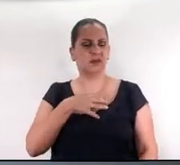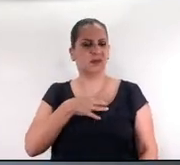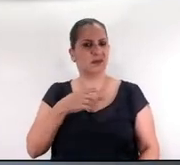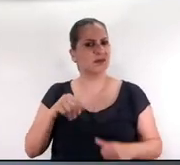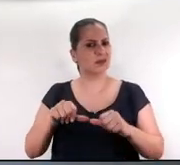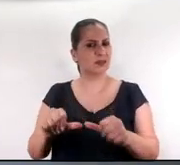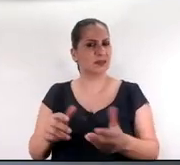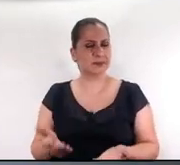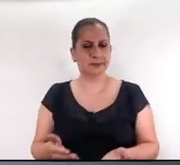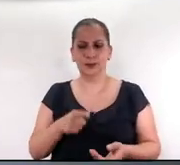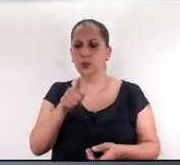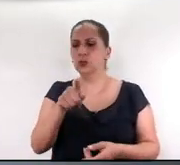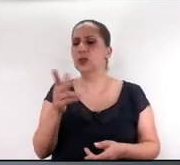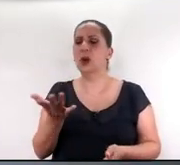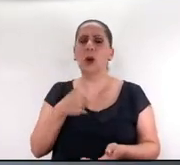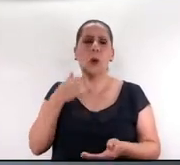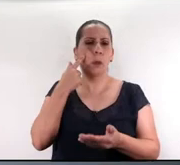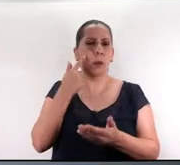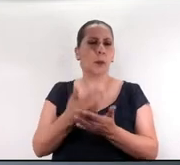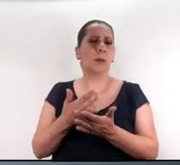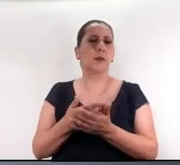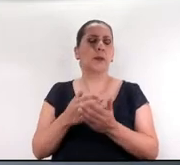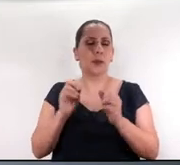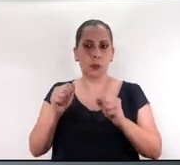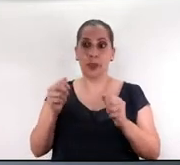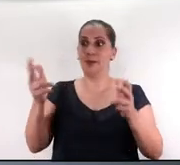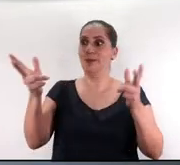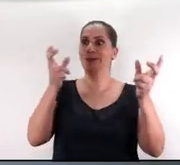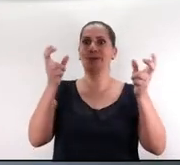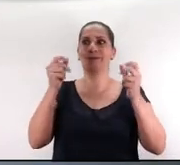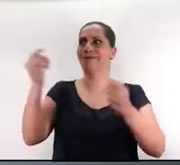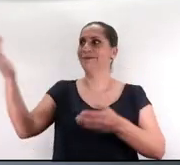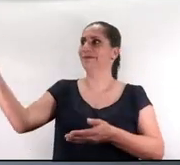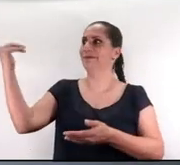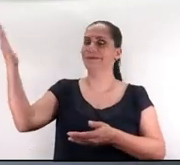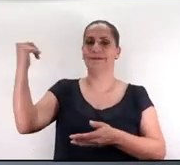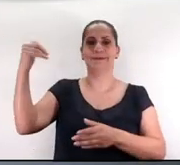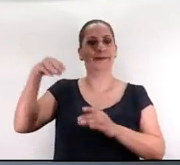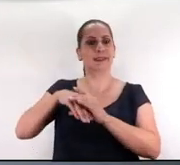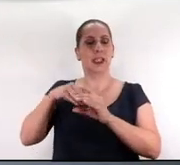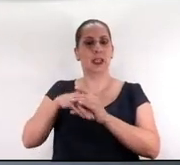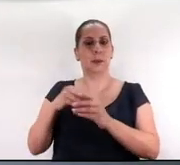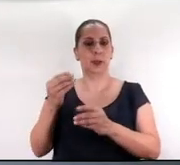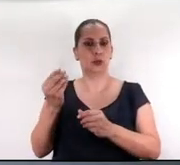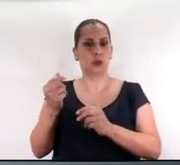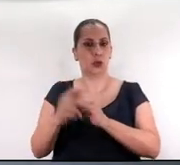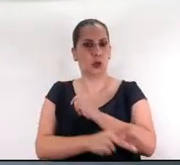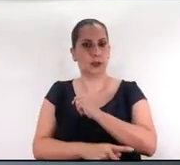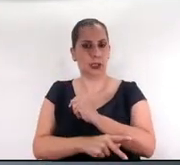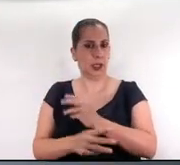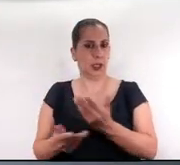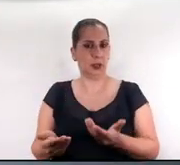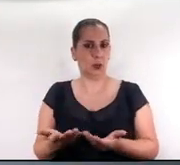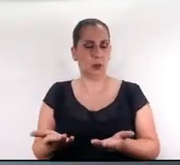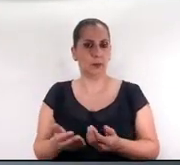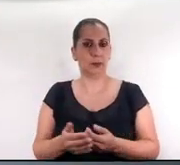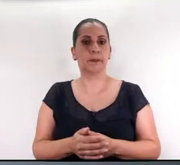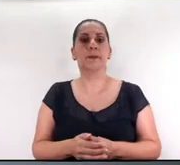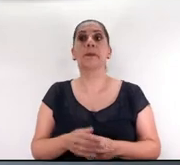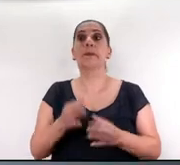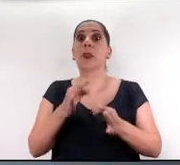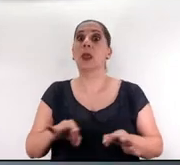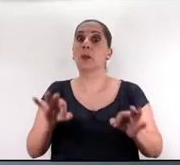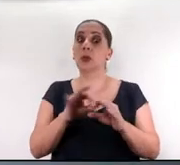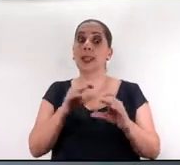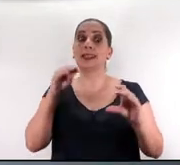constantemente. ¿Cómo se propone poder atraer esa lo inversión extranjera? Lo más importante para la inversión nacional y